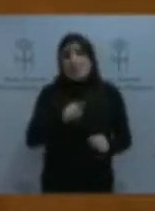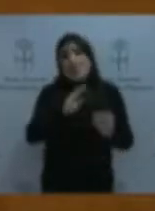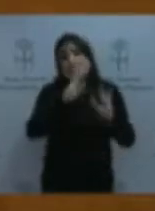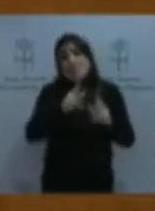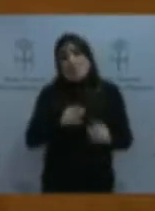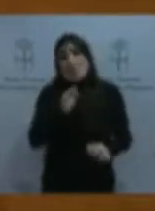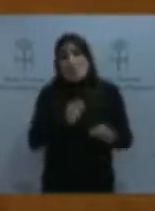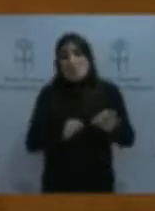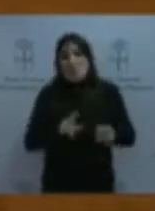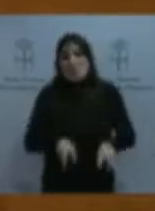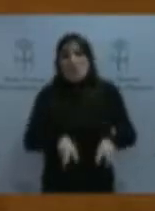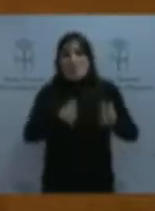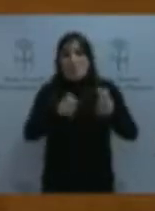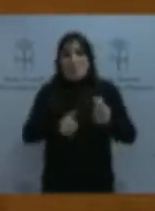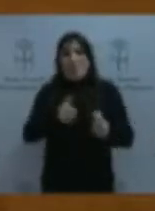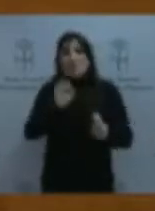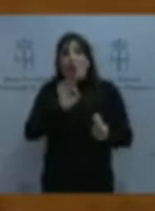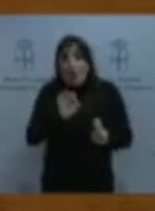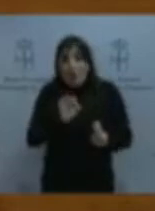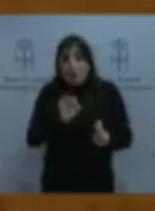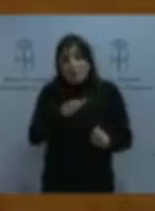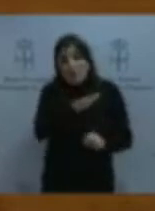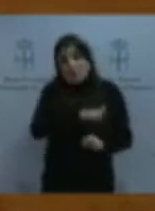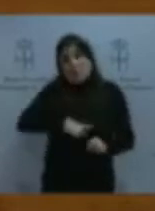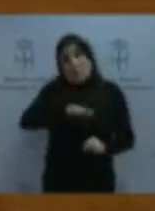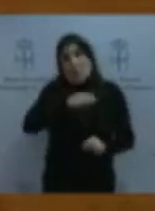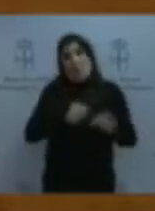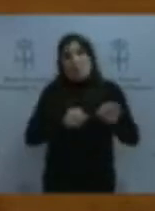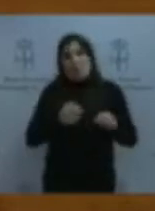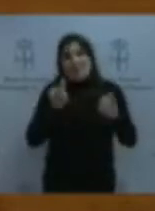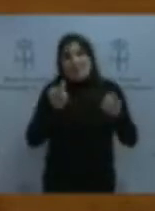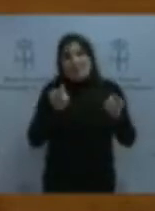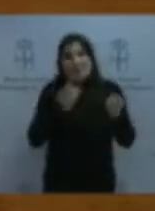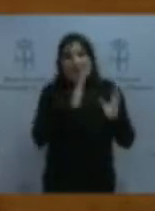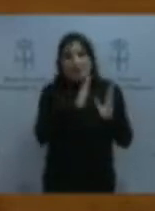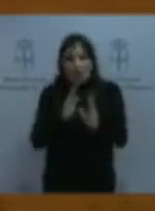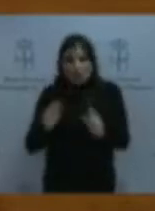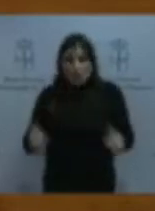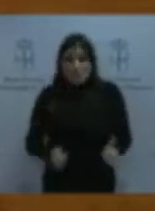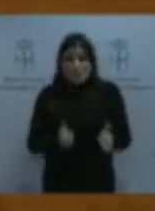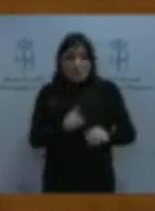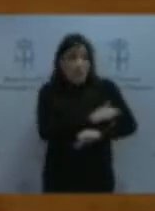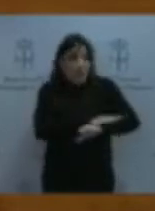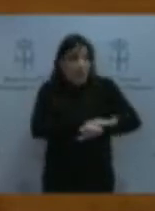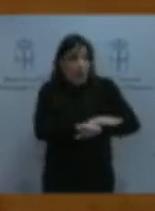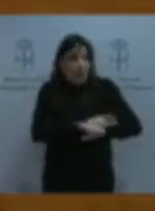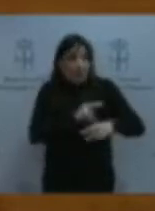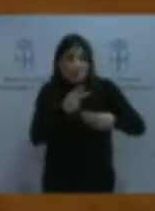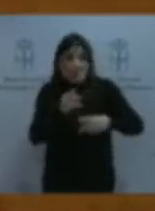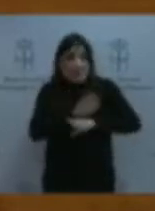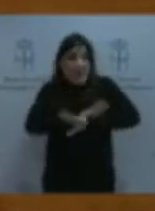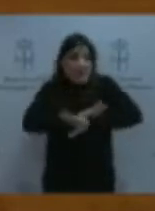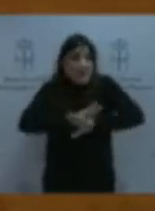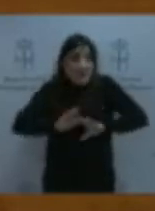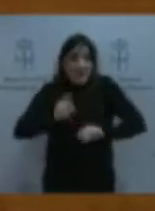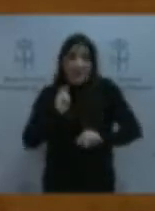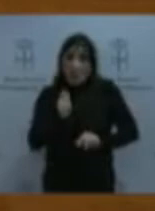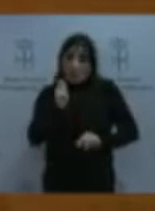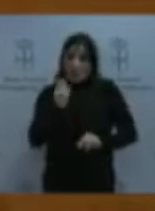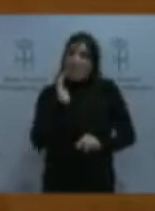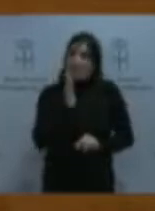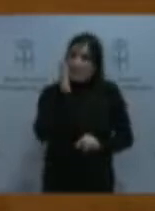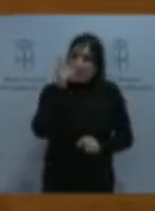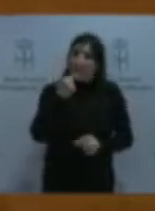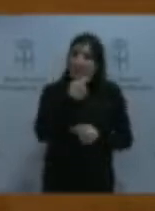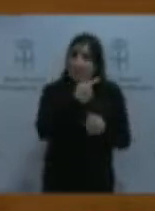entre otras. El Gobierno sigue sin dar acuse de recibo y los jueces y fiscales anuncian que, si el Ministerio de Justicia no atiende sus